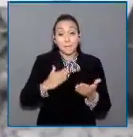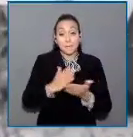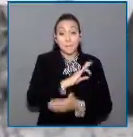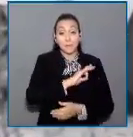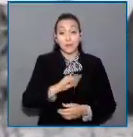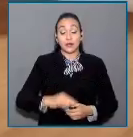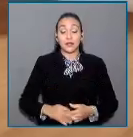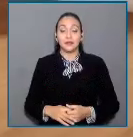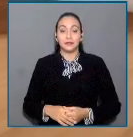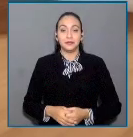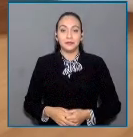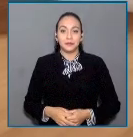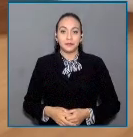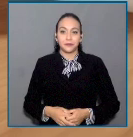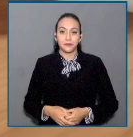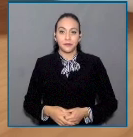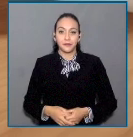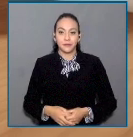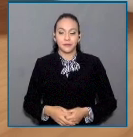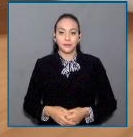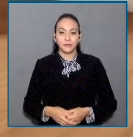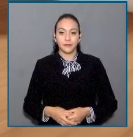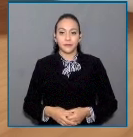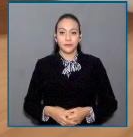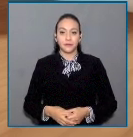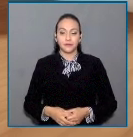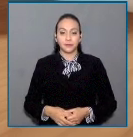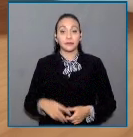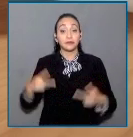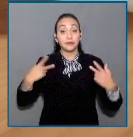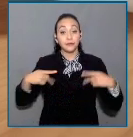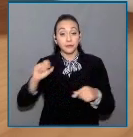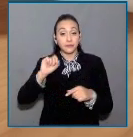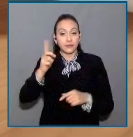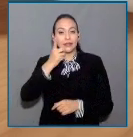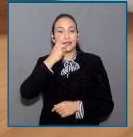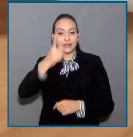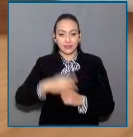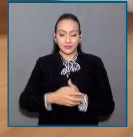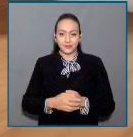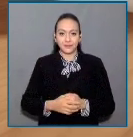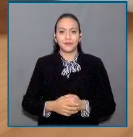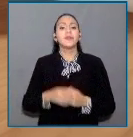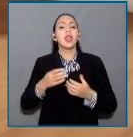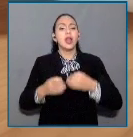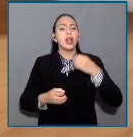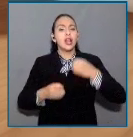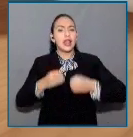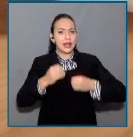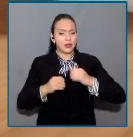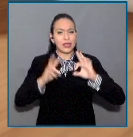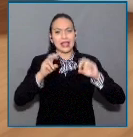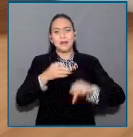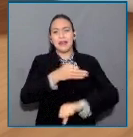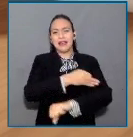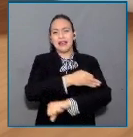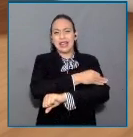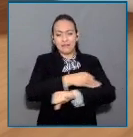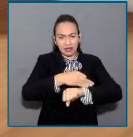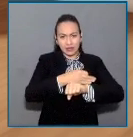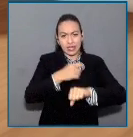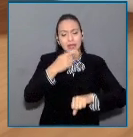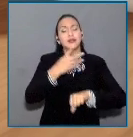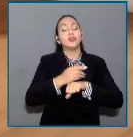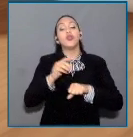Carlos González. Especialistas precisaron que la justicia restaurativa en materia familiar no aplica en casos de